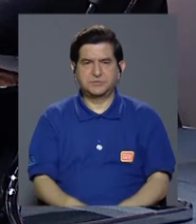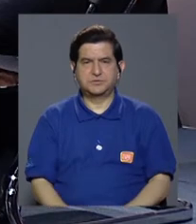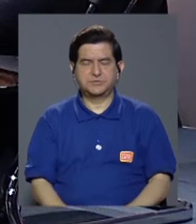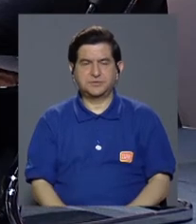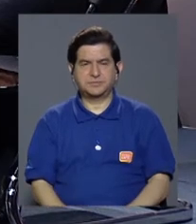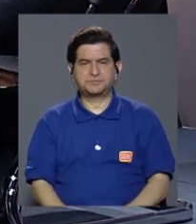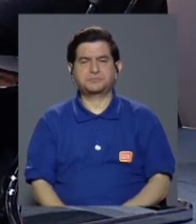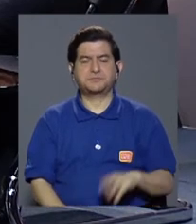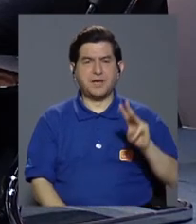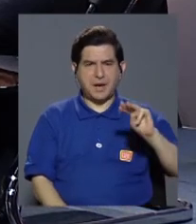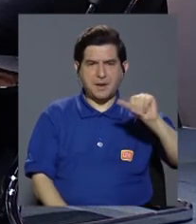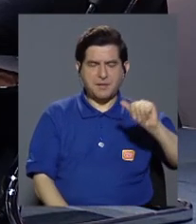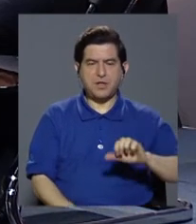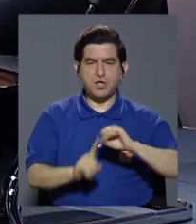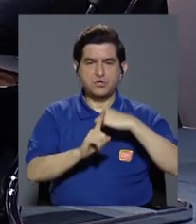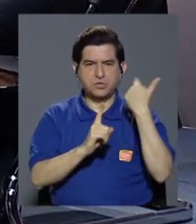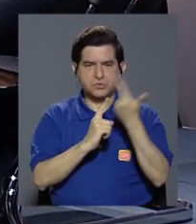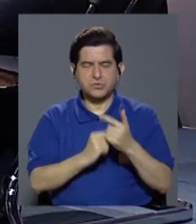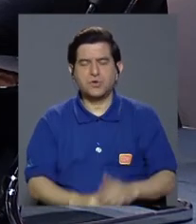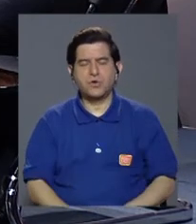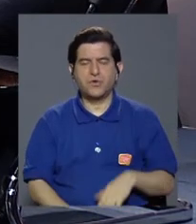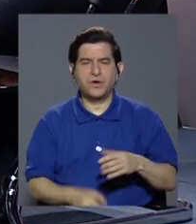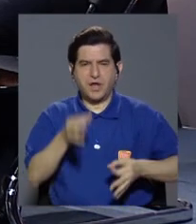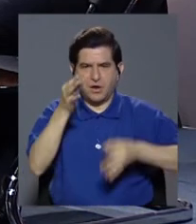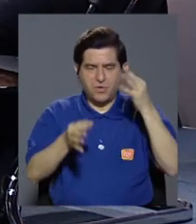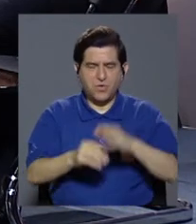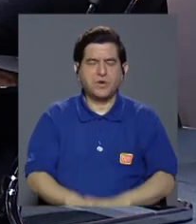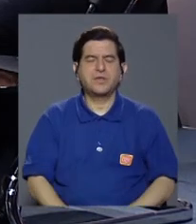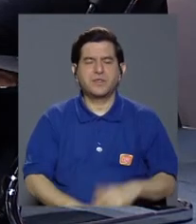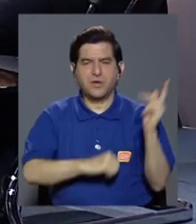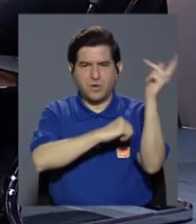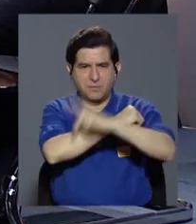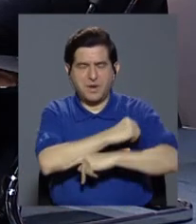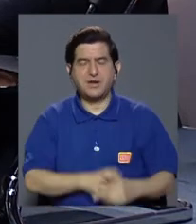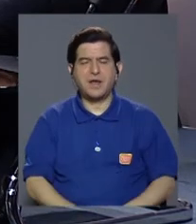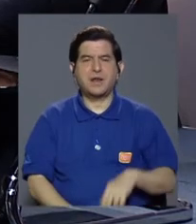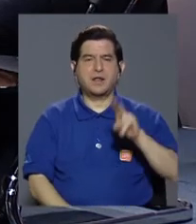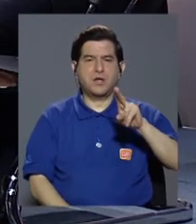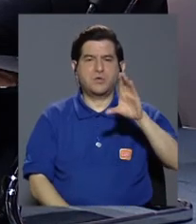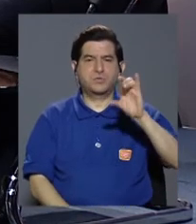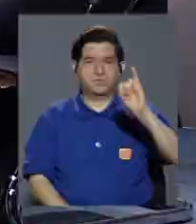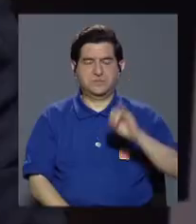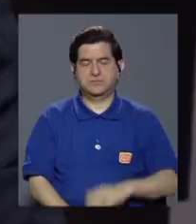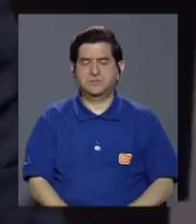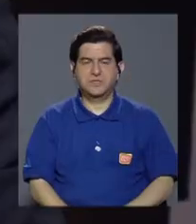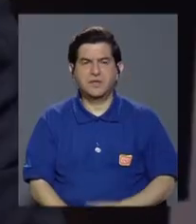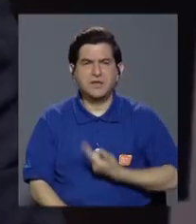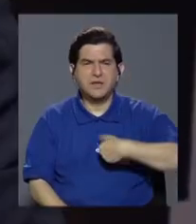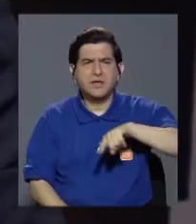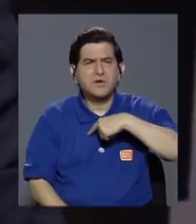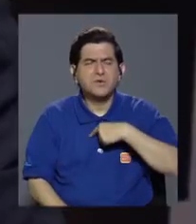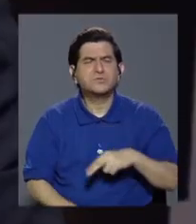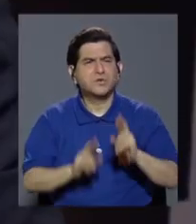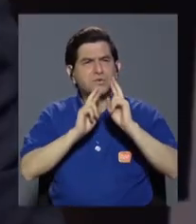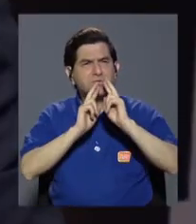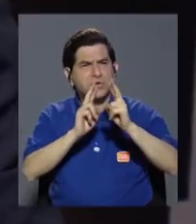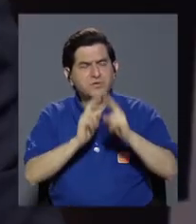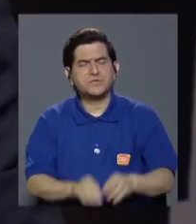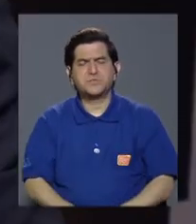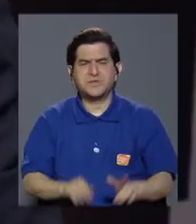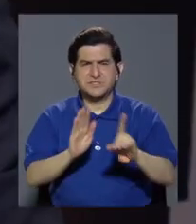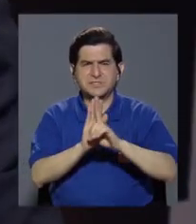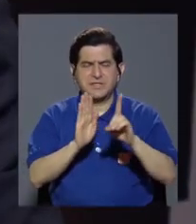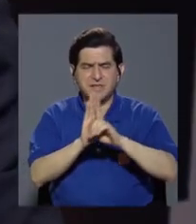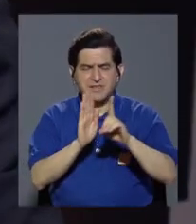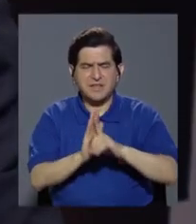esfuerzo en la maestría de sociología jurídico penal y criminología que hacemos con la bus y la universidad de barcelona en este momento es cuáles las respuestas del derecho internacional de